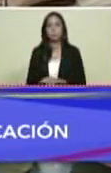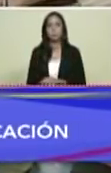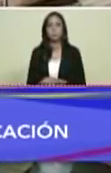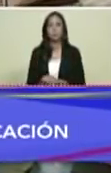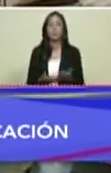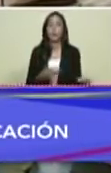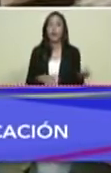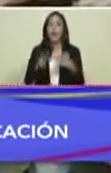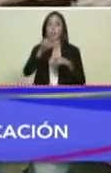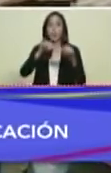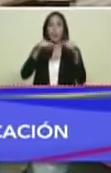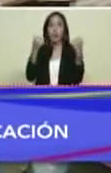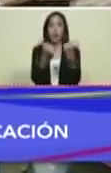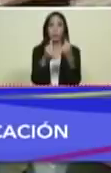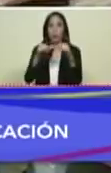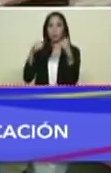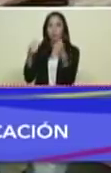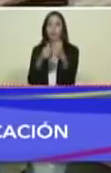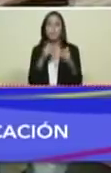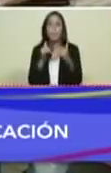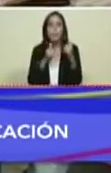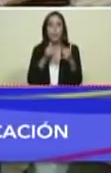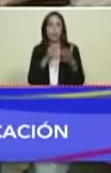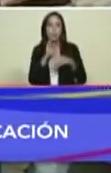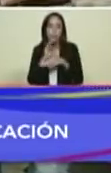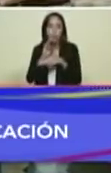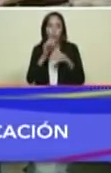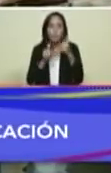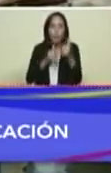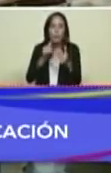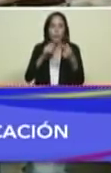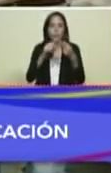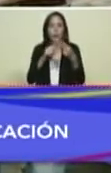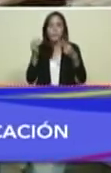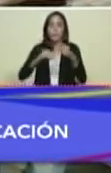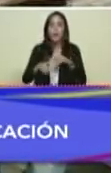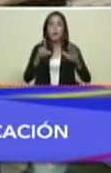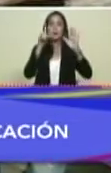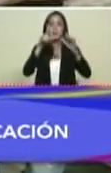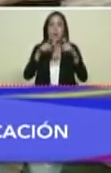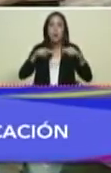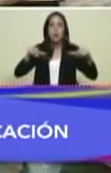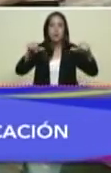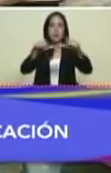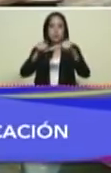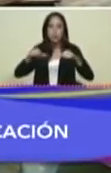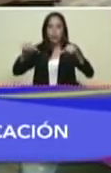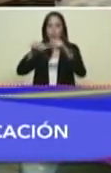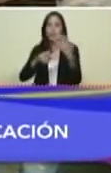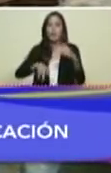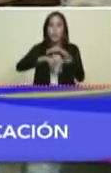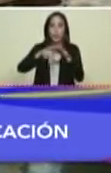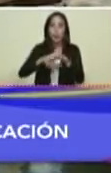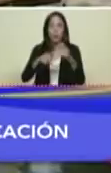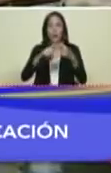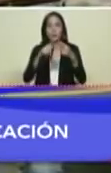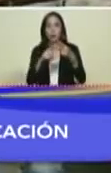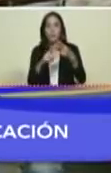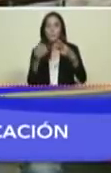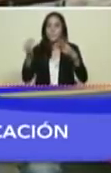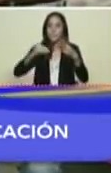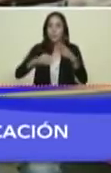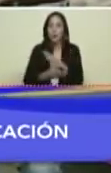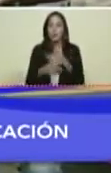que 3 aulas de maternal, tiene unas 6 aulas de preescolar, bueno, y tiene además un